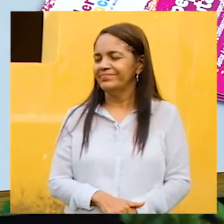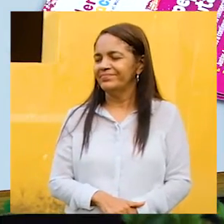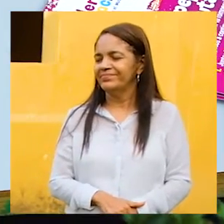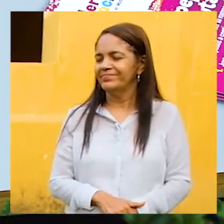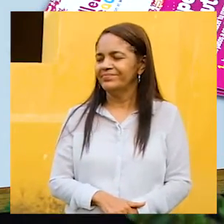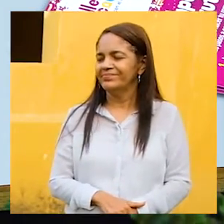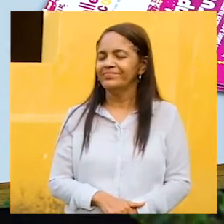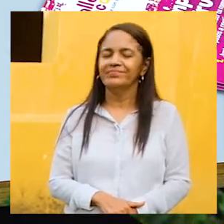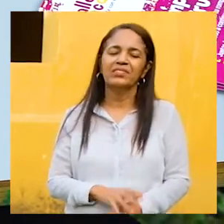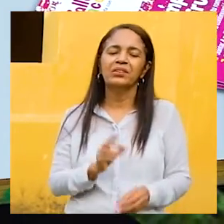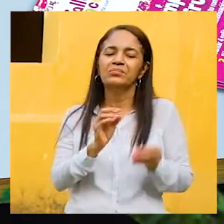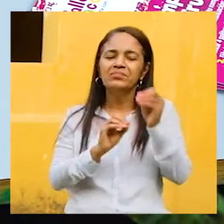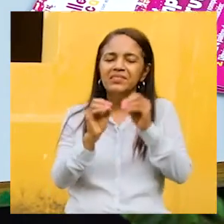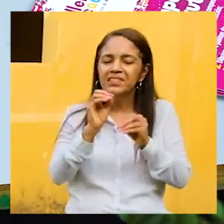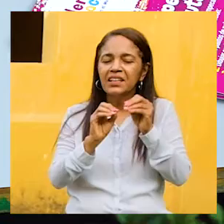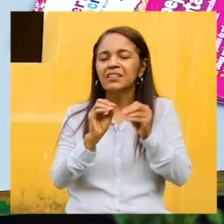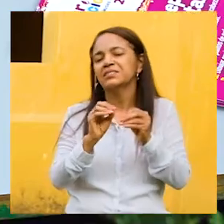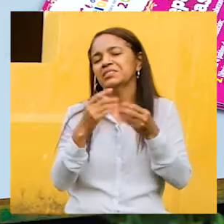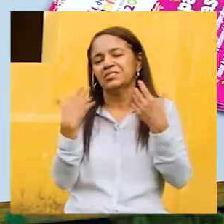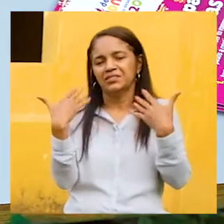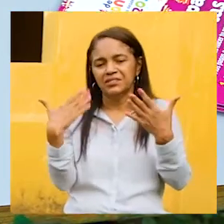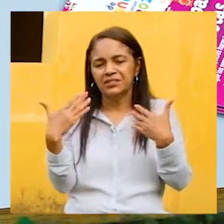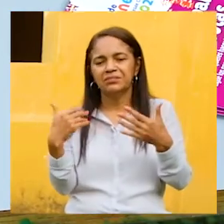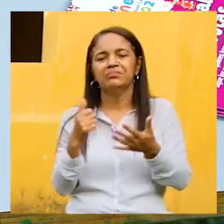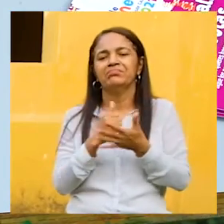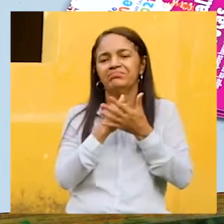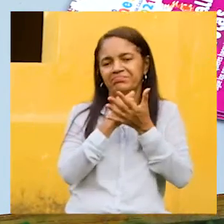Todos estos detalles te van a ayudar